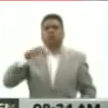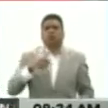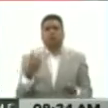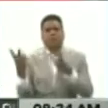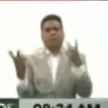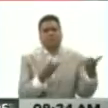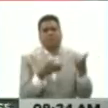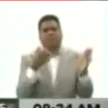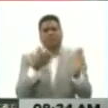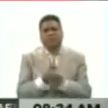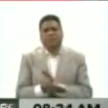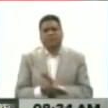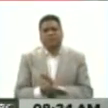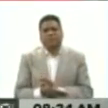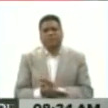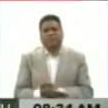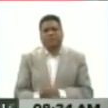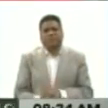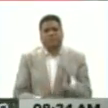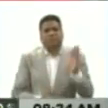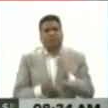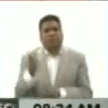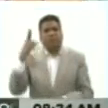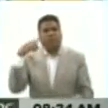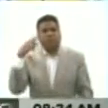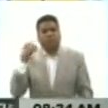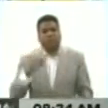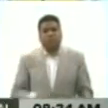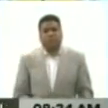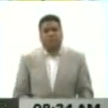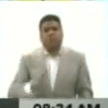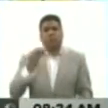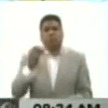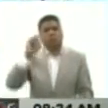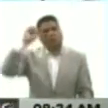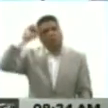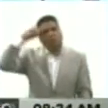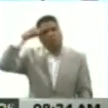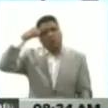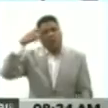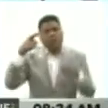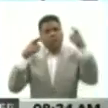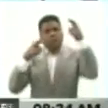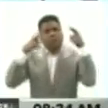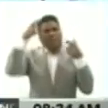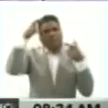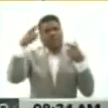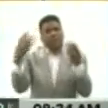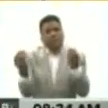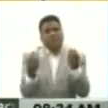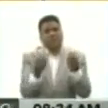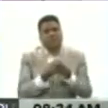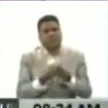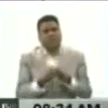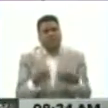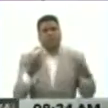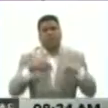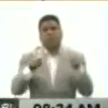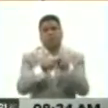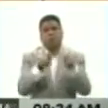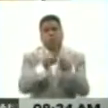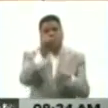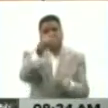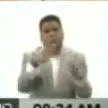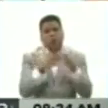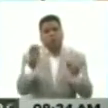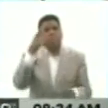que efectuó a Haití. Tantas fotografías, Oliver, tantos recuerdos de este comandante que llegó, así como a ti, llegó a todo el